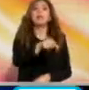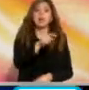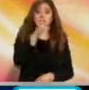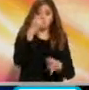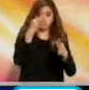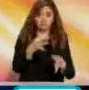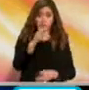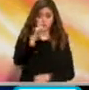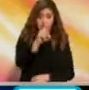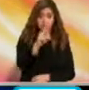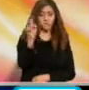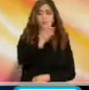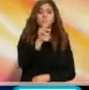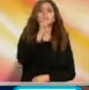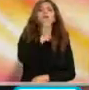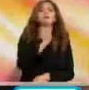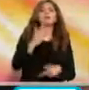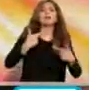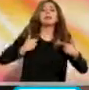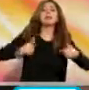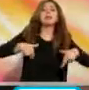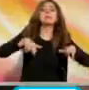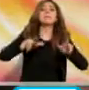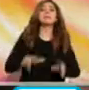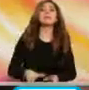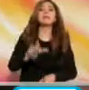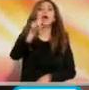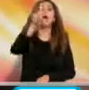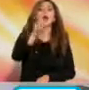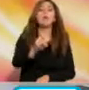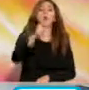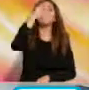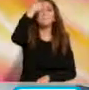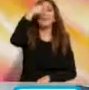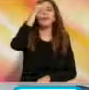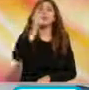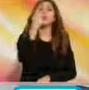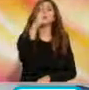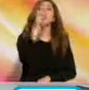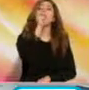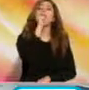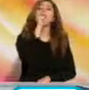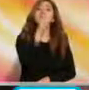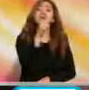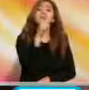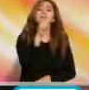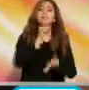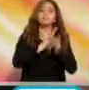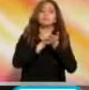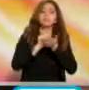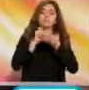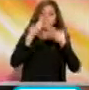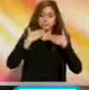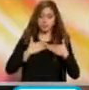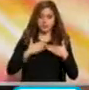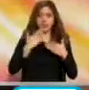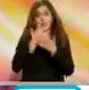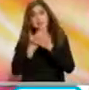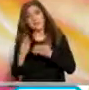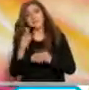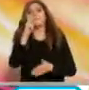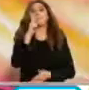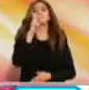¿No? Acuario representa el agua para calmar la sed del alma. Ah. ¿Qué te parece? Es como un purificante Y por para el- Exacto. Y por Sí. último,